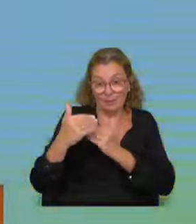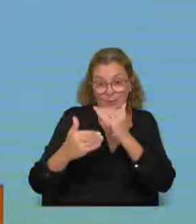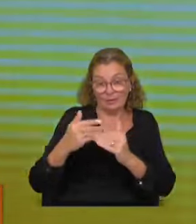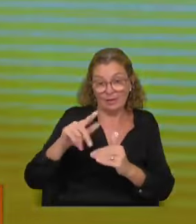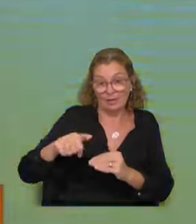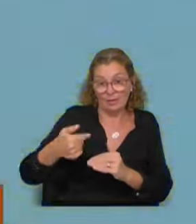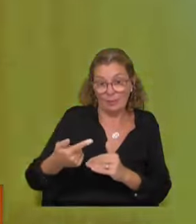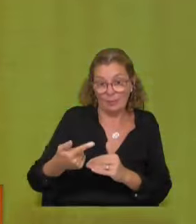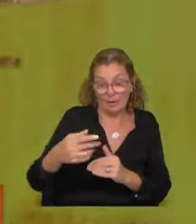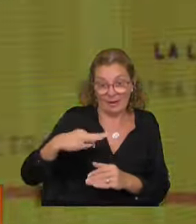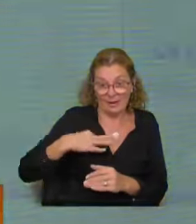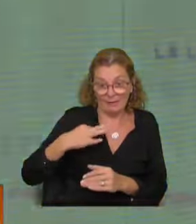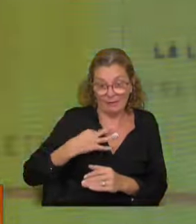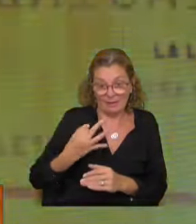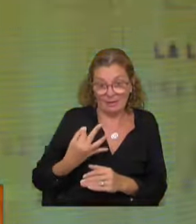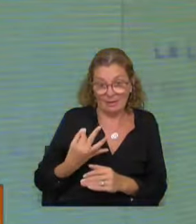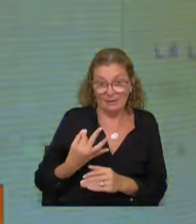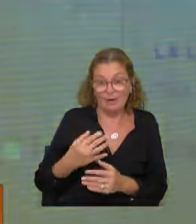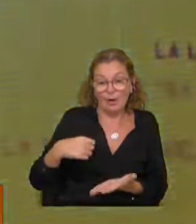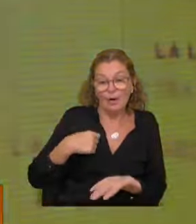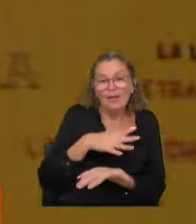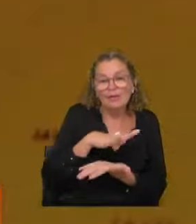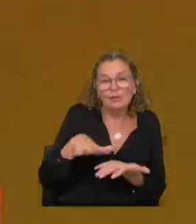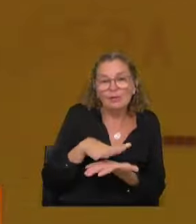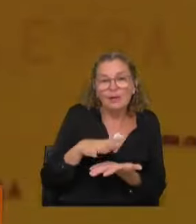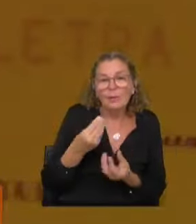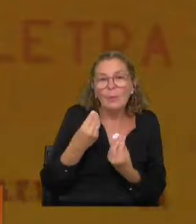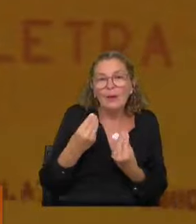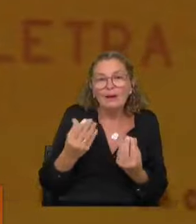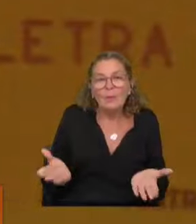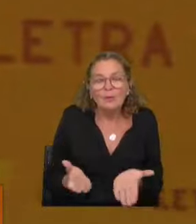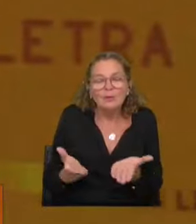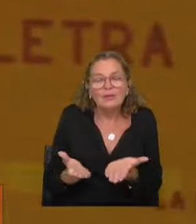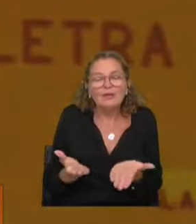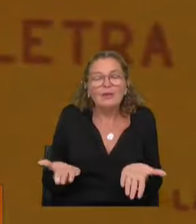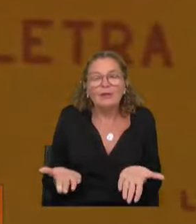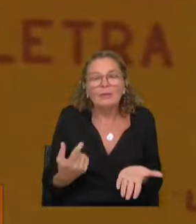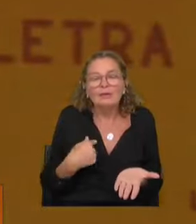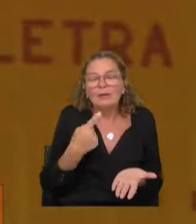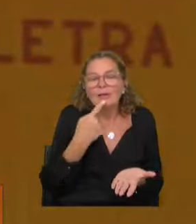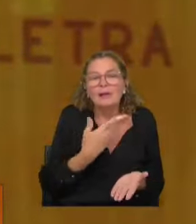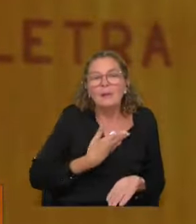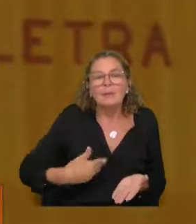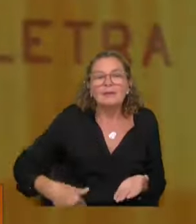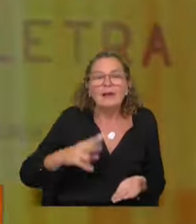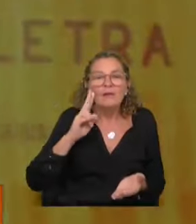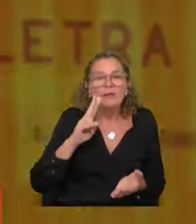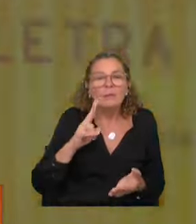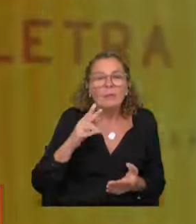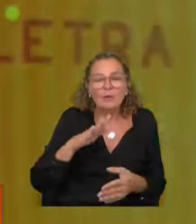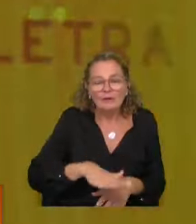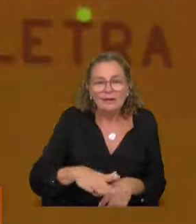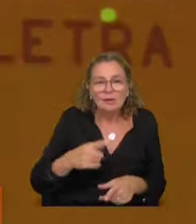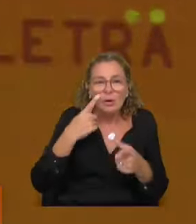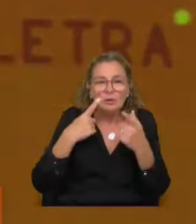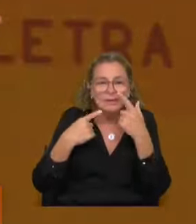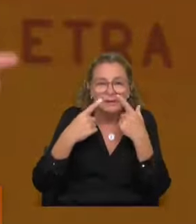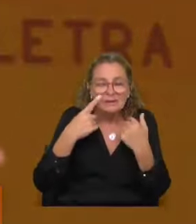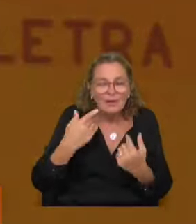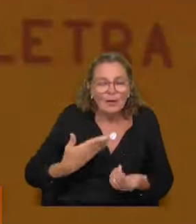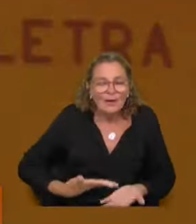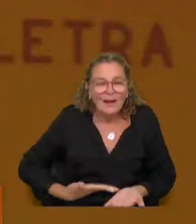a lo largo de toda la vida pero y cuál es la motivación cuando dicen las maestras vemos a un niño triste vemos a un niño con hambre